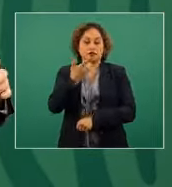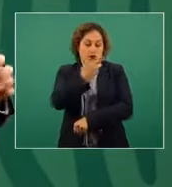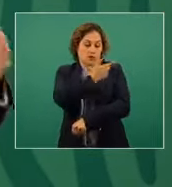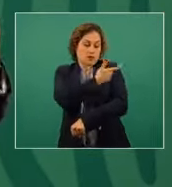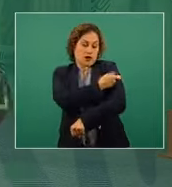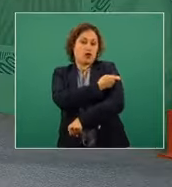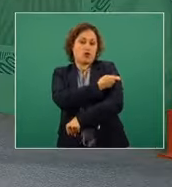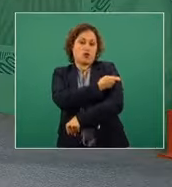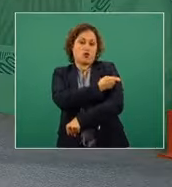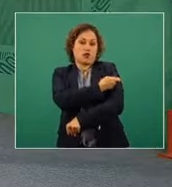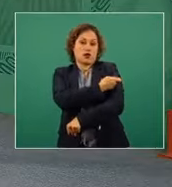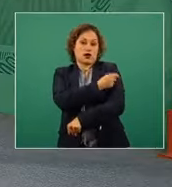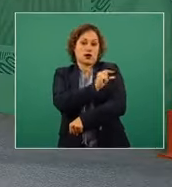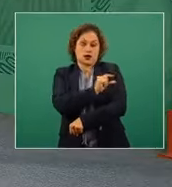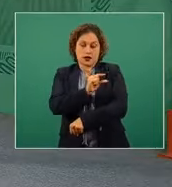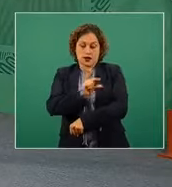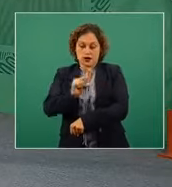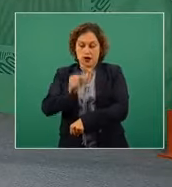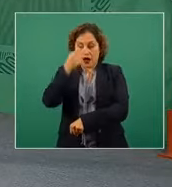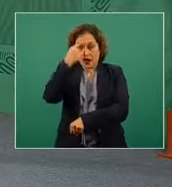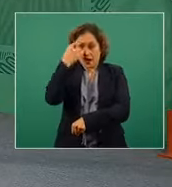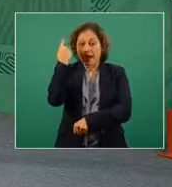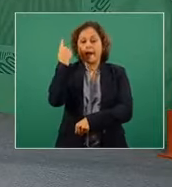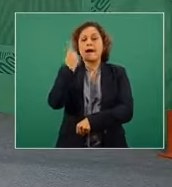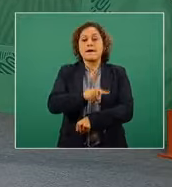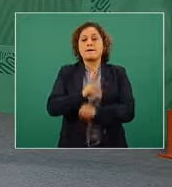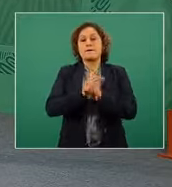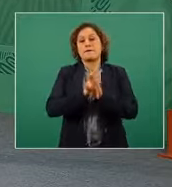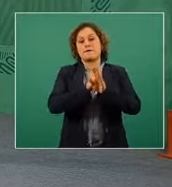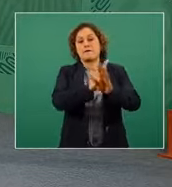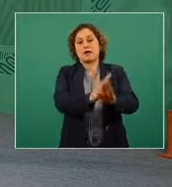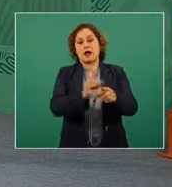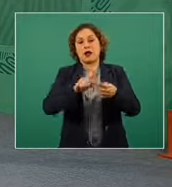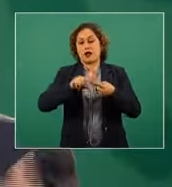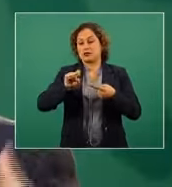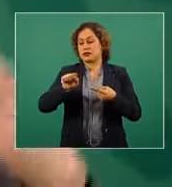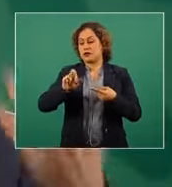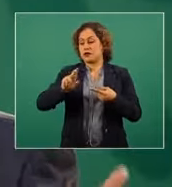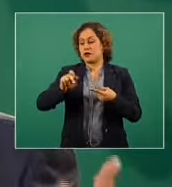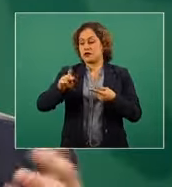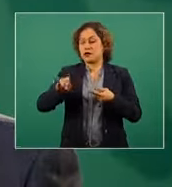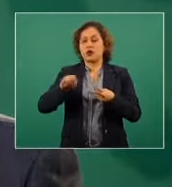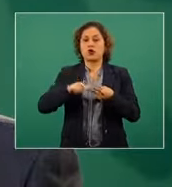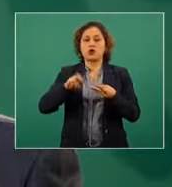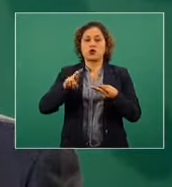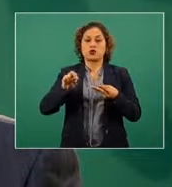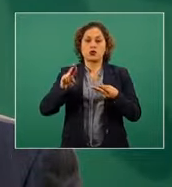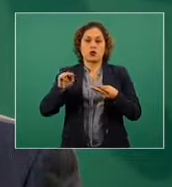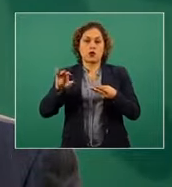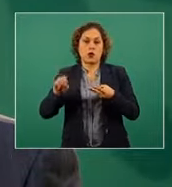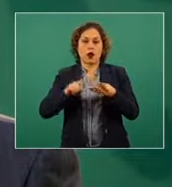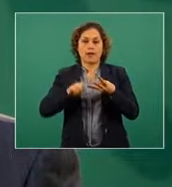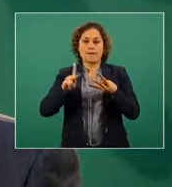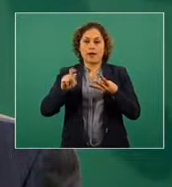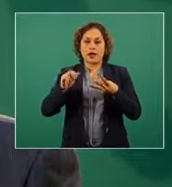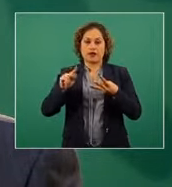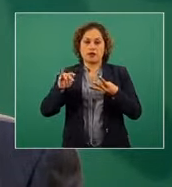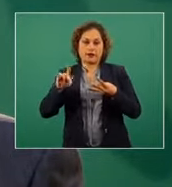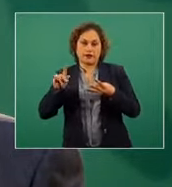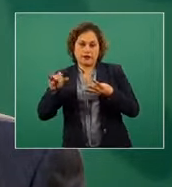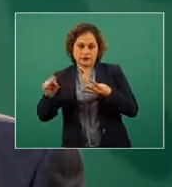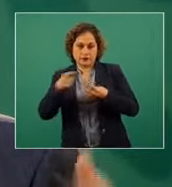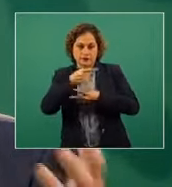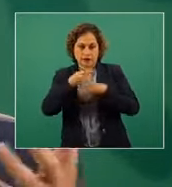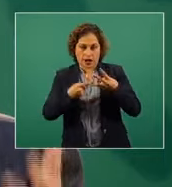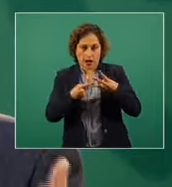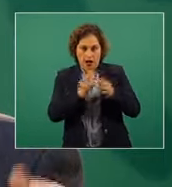contra sarampión, rubiola, parotiditis, sarampión, rubiola, a México, en donde nos estrenamos con la sorpresa de